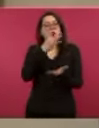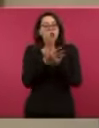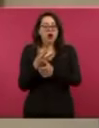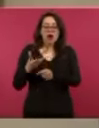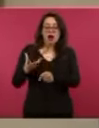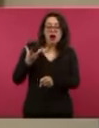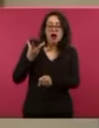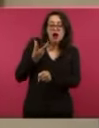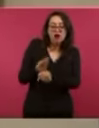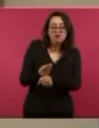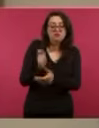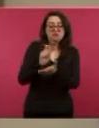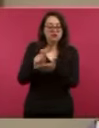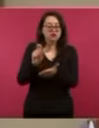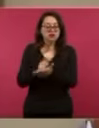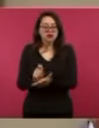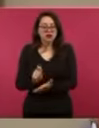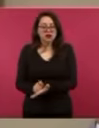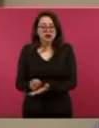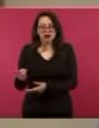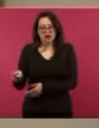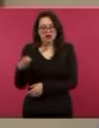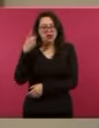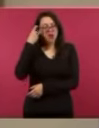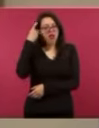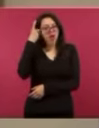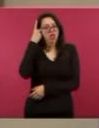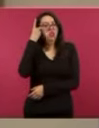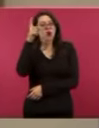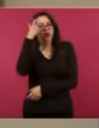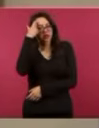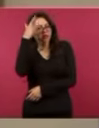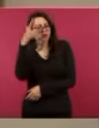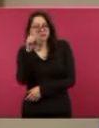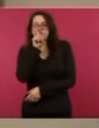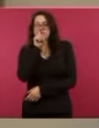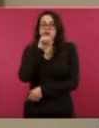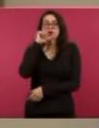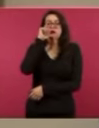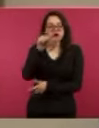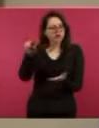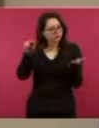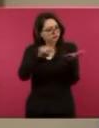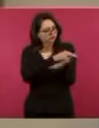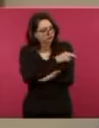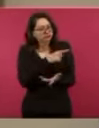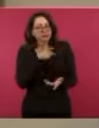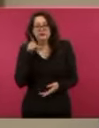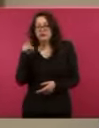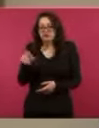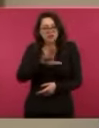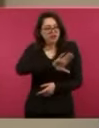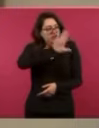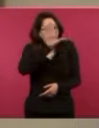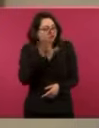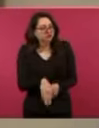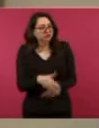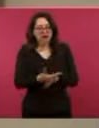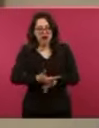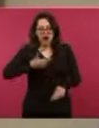autores primigenios. Es más, Víctor Fox murió en 1992 y nunca peleó ningún derecho sobre